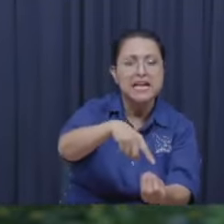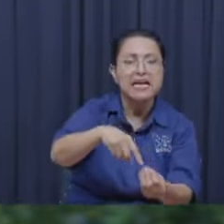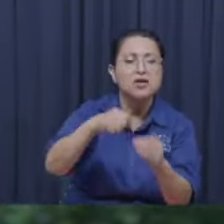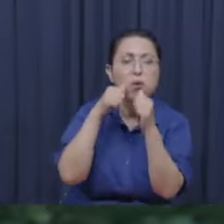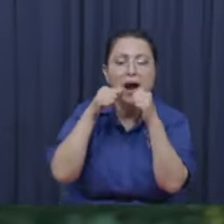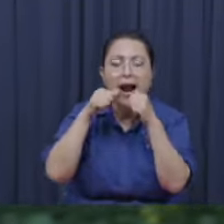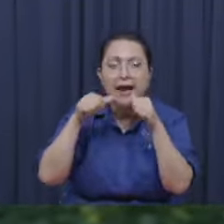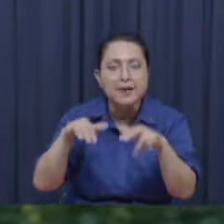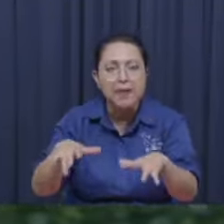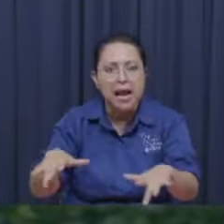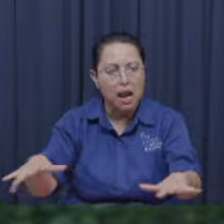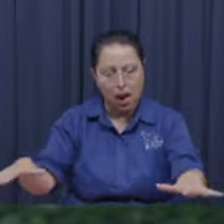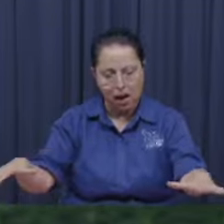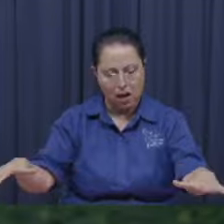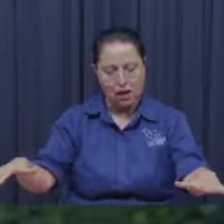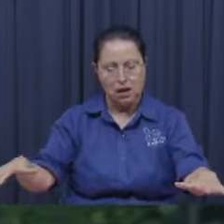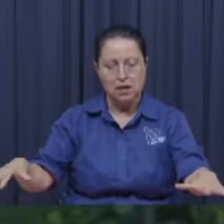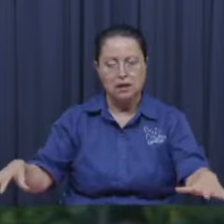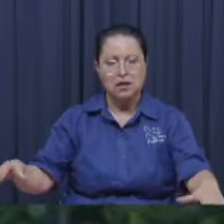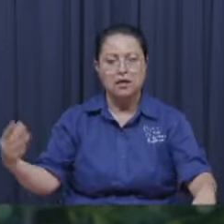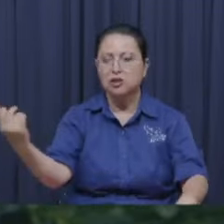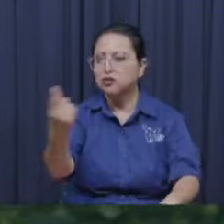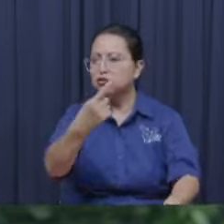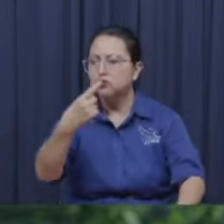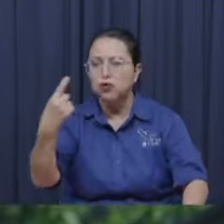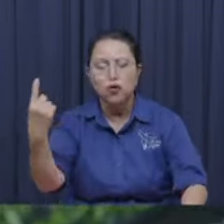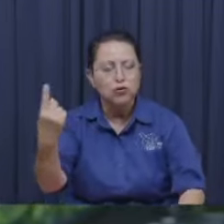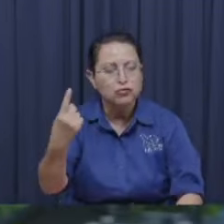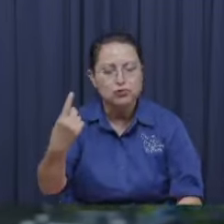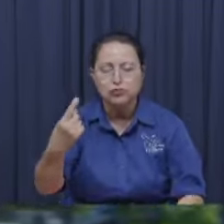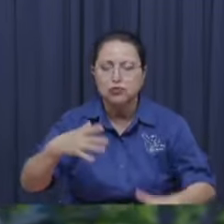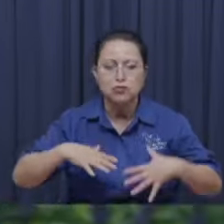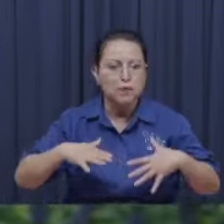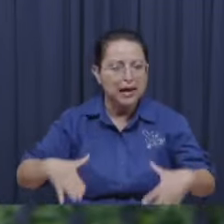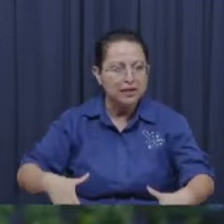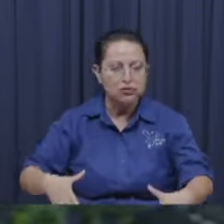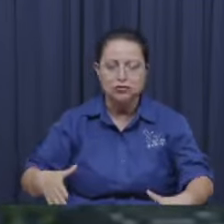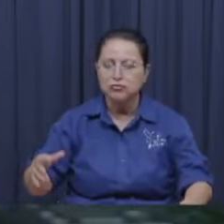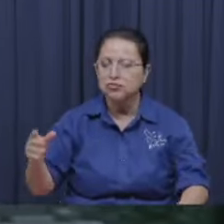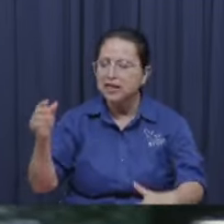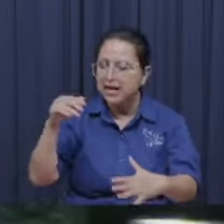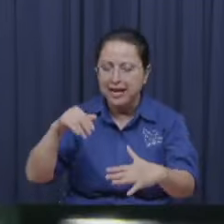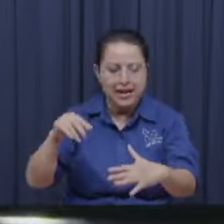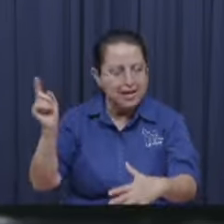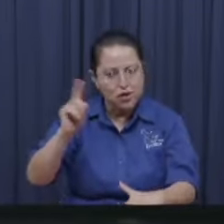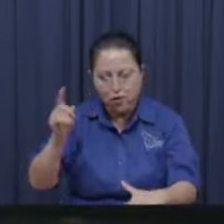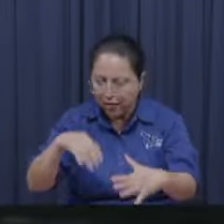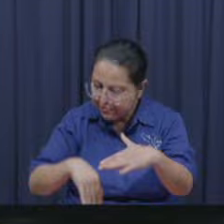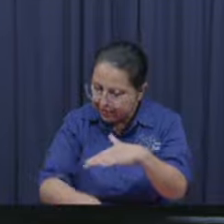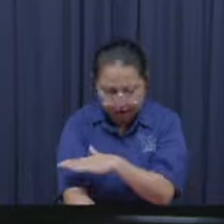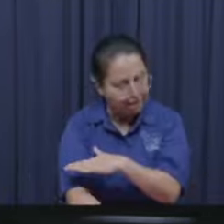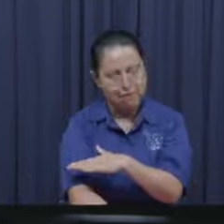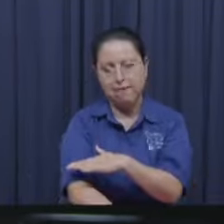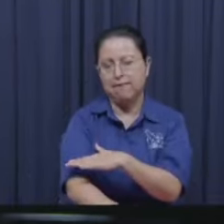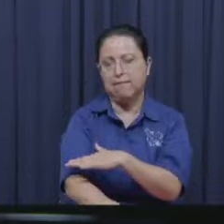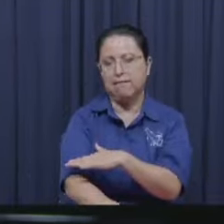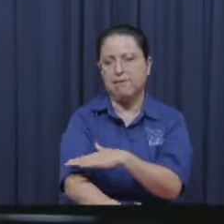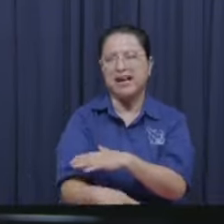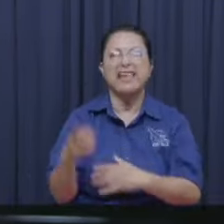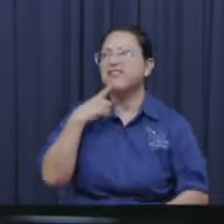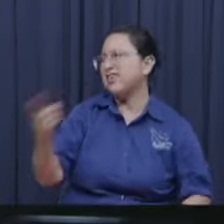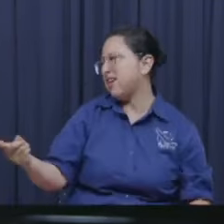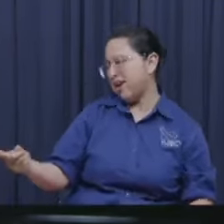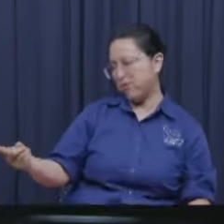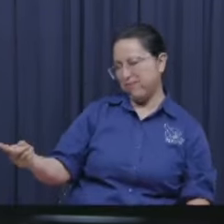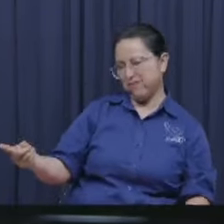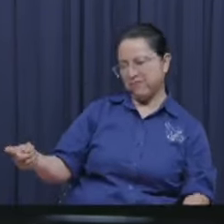irracionales. Todos los demás animales racionales no entraron, porque razonaron demasiado. No puede ser. ¿Cómo